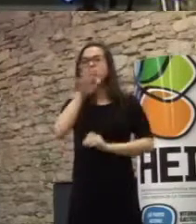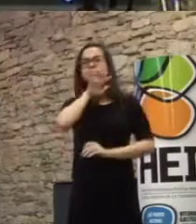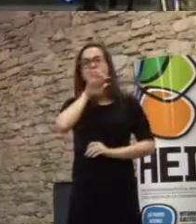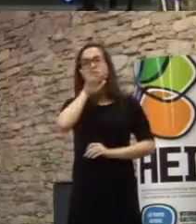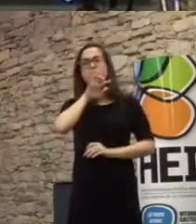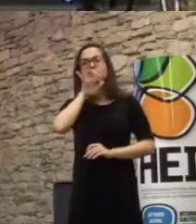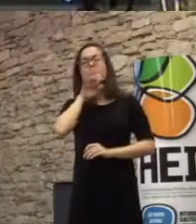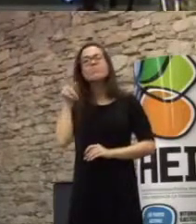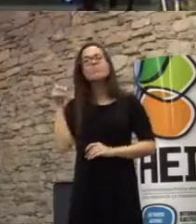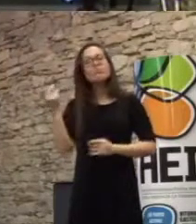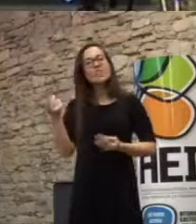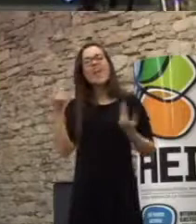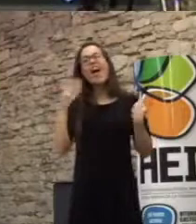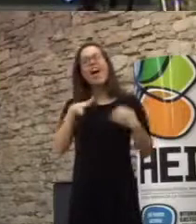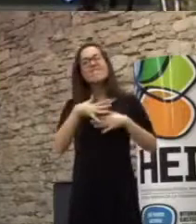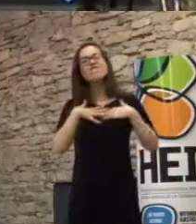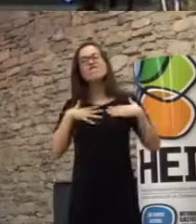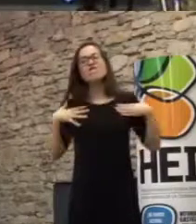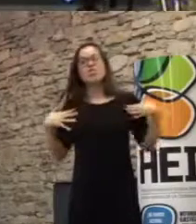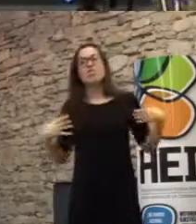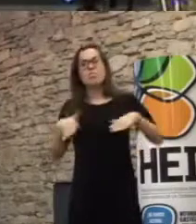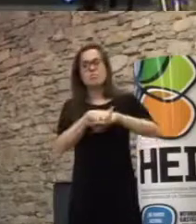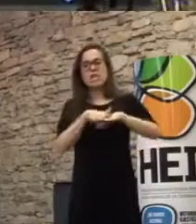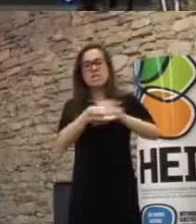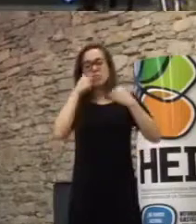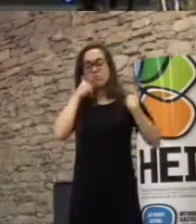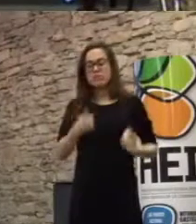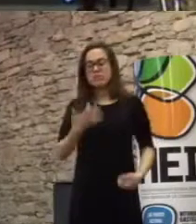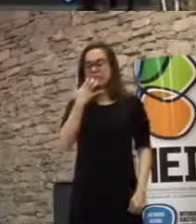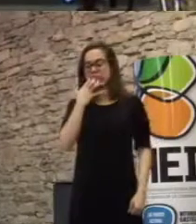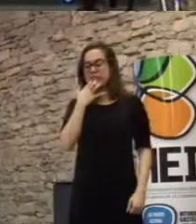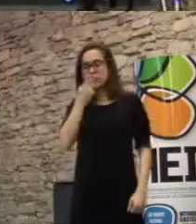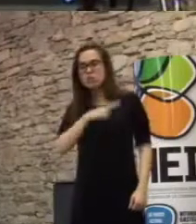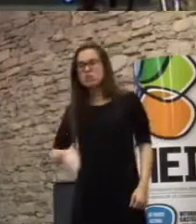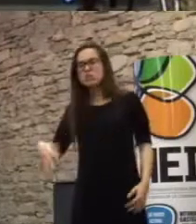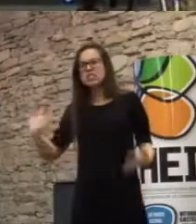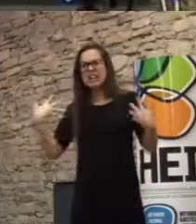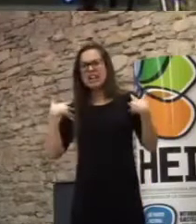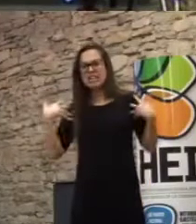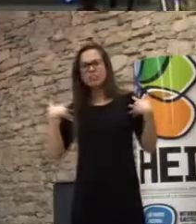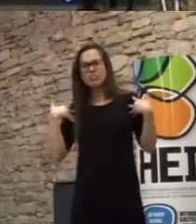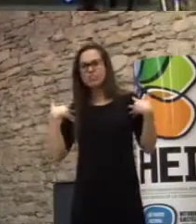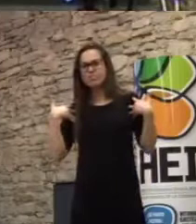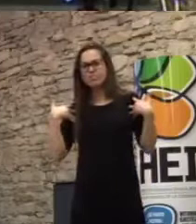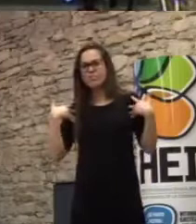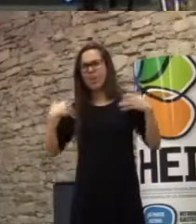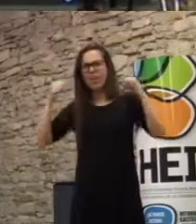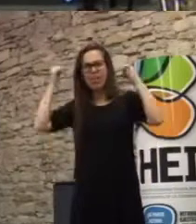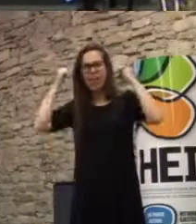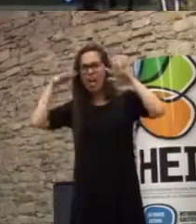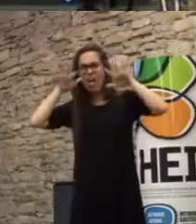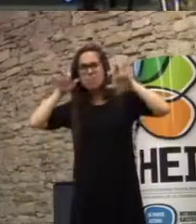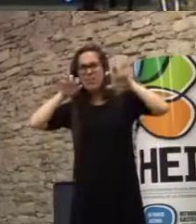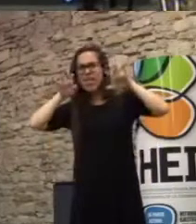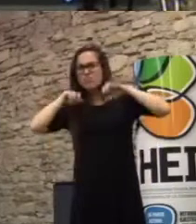emociones reinas en el ser humano porque por ejemplo un niño que tiene asco nunca va a aprender porque resulta que cuando experimentamos el